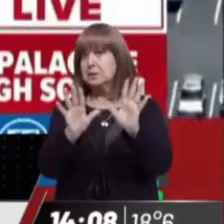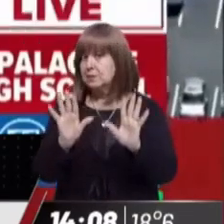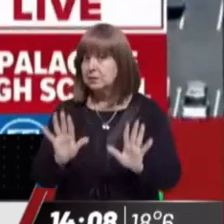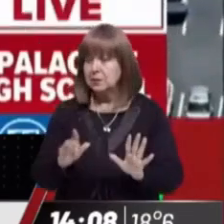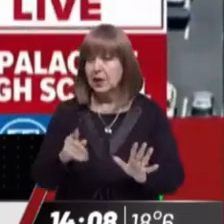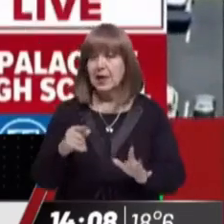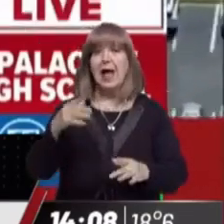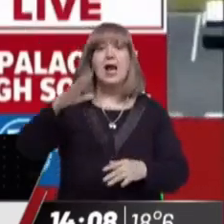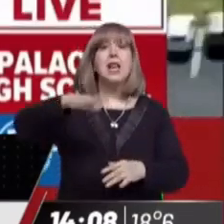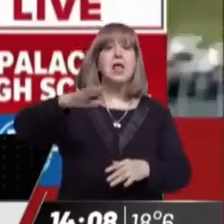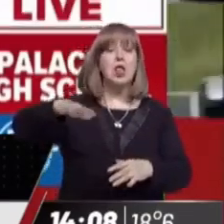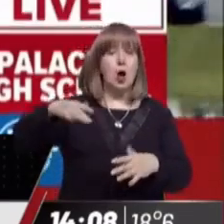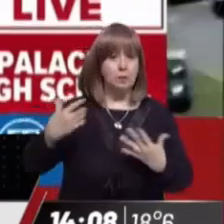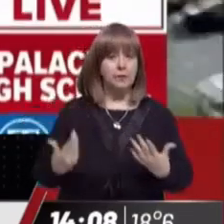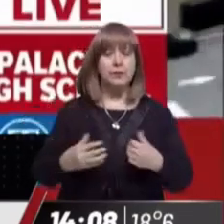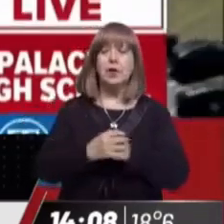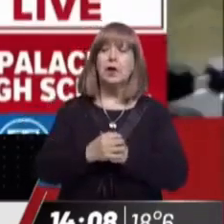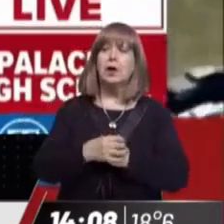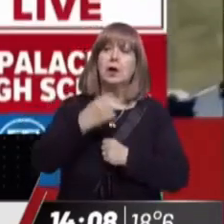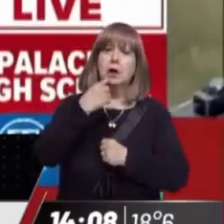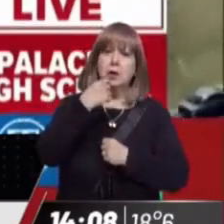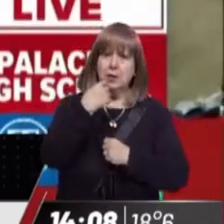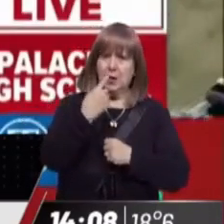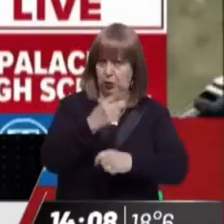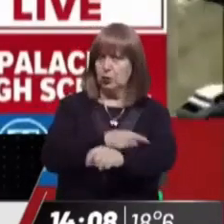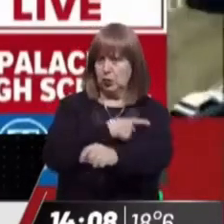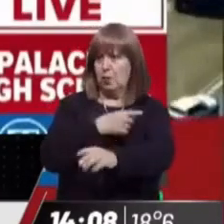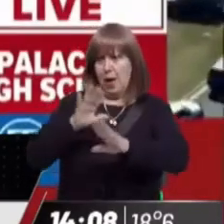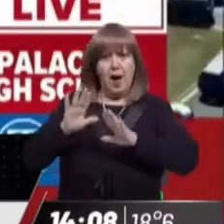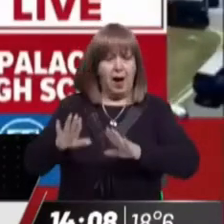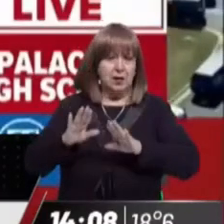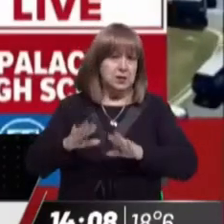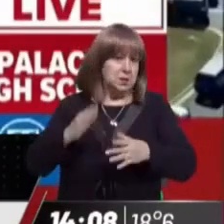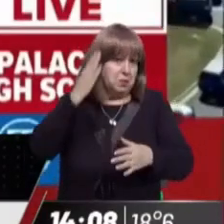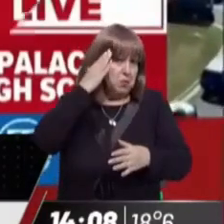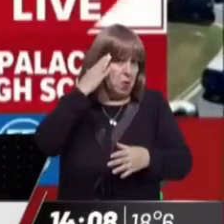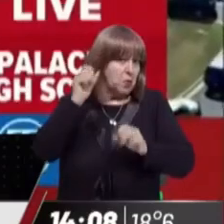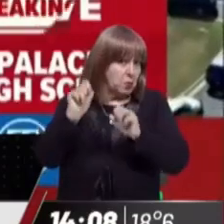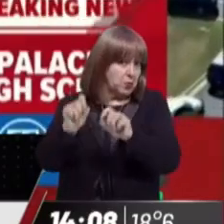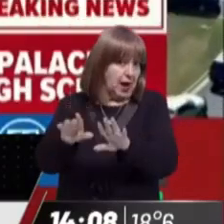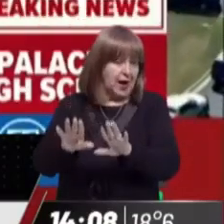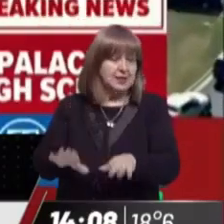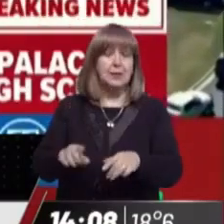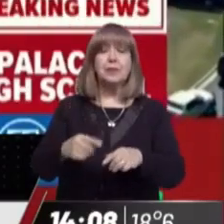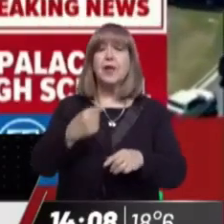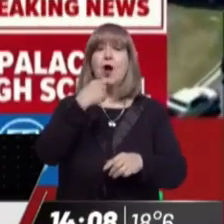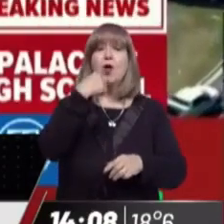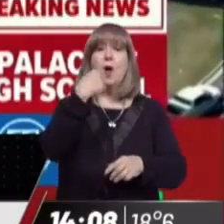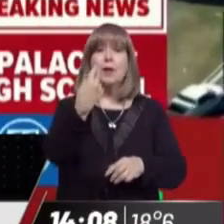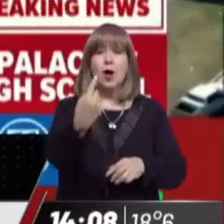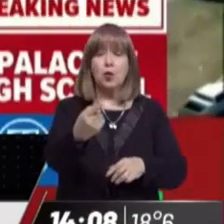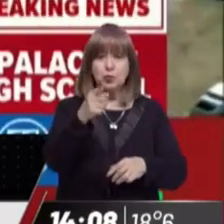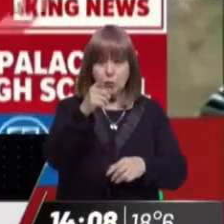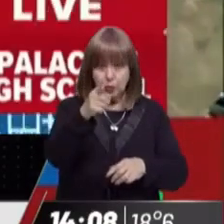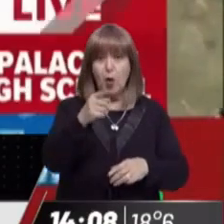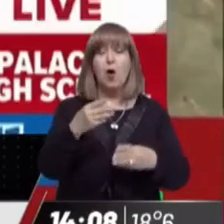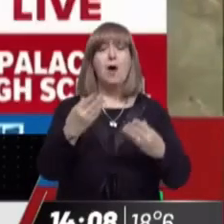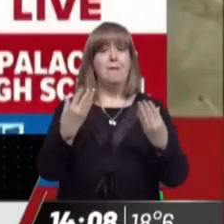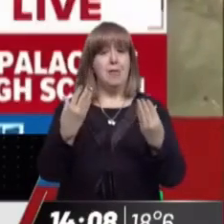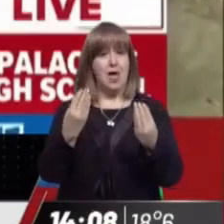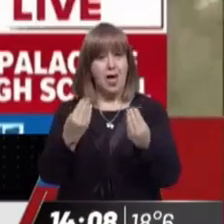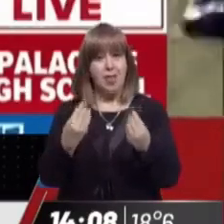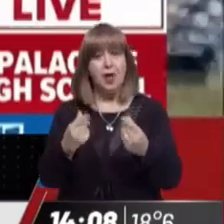segundos por sí o por no la gente tiene miedo de enviar a los chicos a las escuelas y las universidades te pasa a vos o no